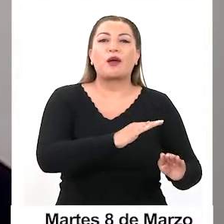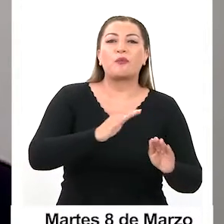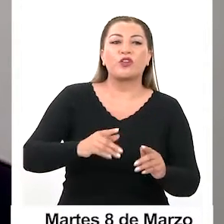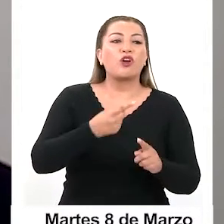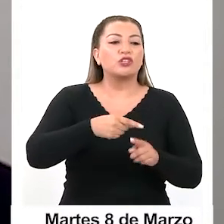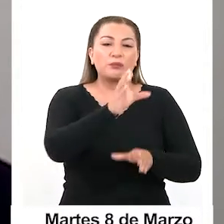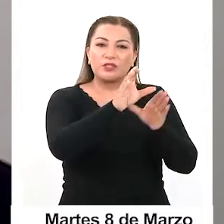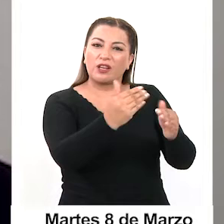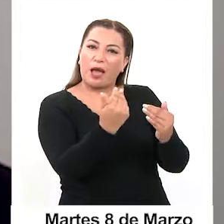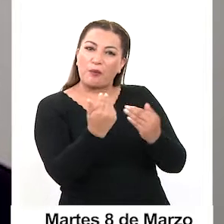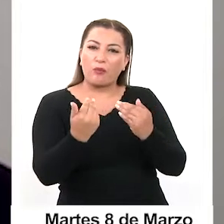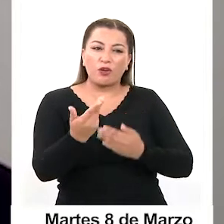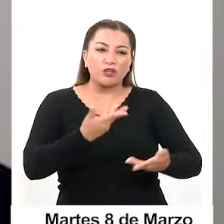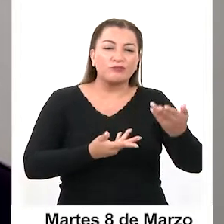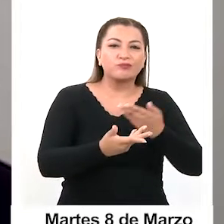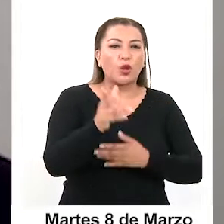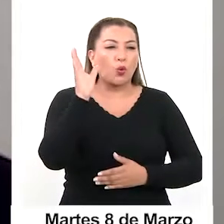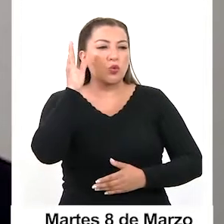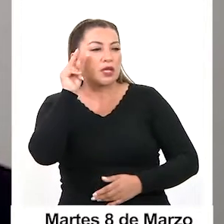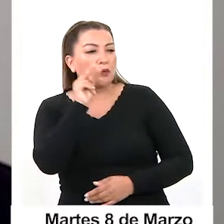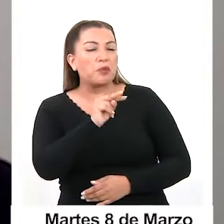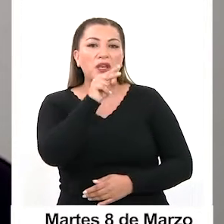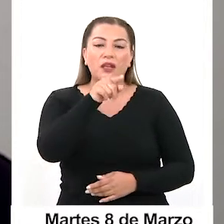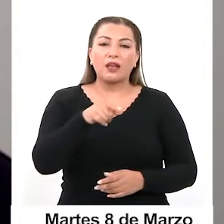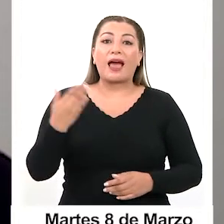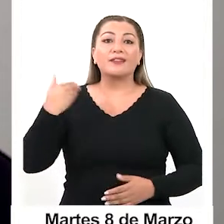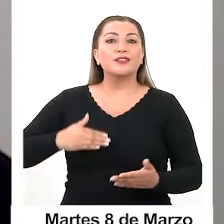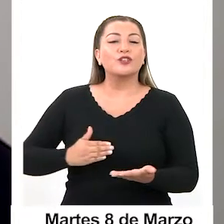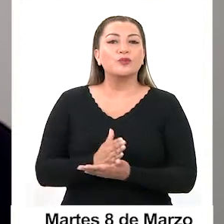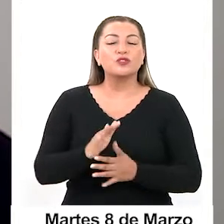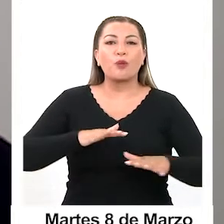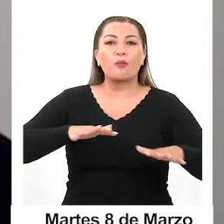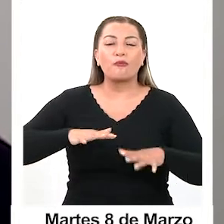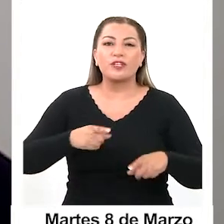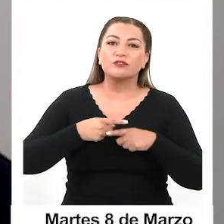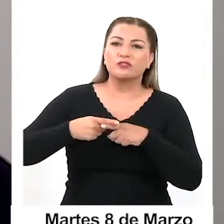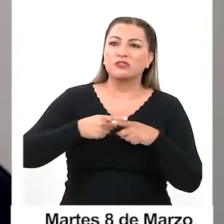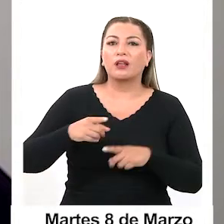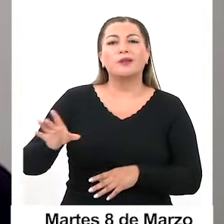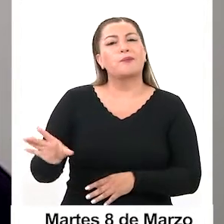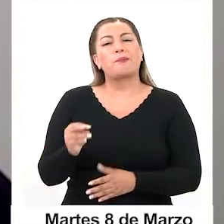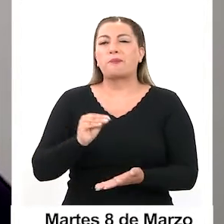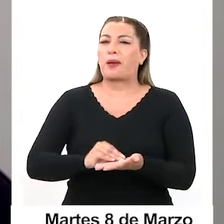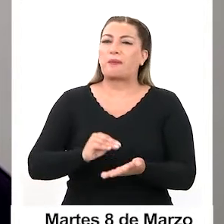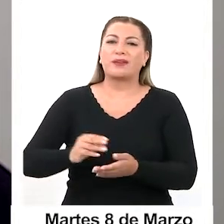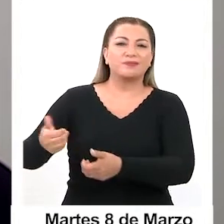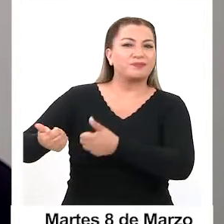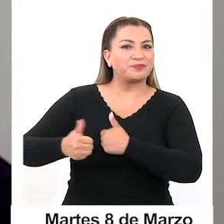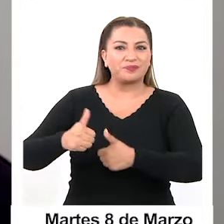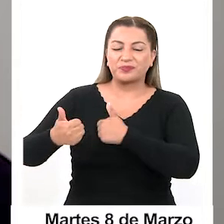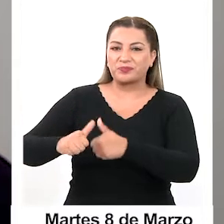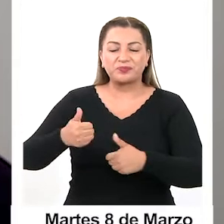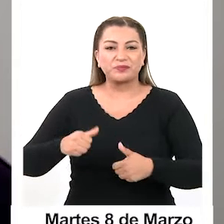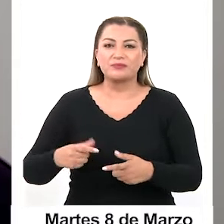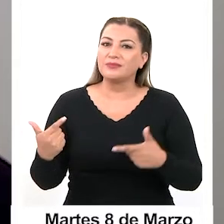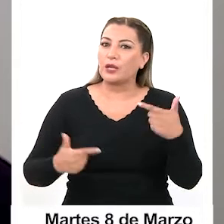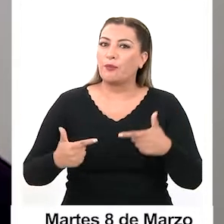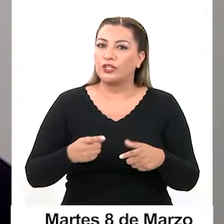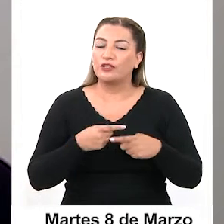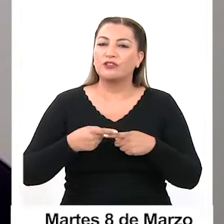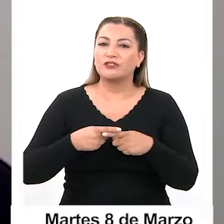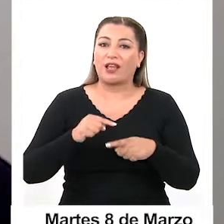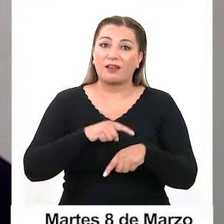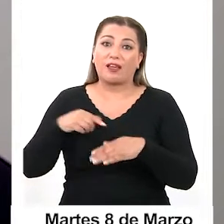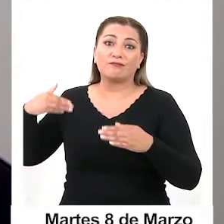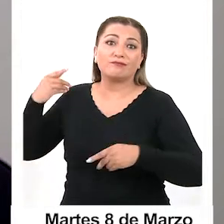muchos otros colaboren, se escuchen mutuamente. Partió con el estallido social, pero bueno, hemos visto mucho más desafíos políticos y sociales